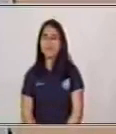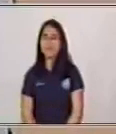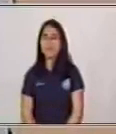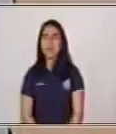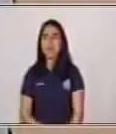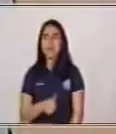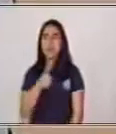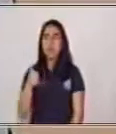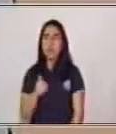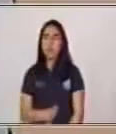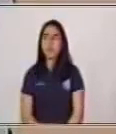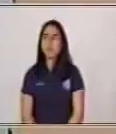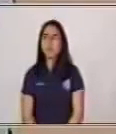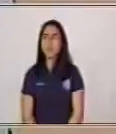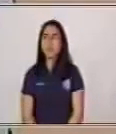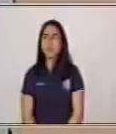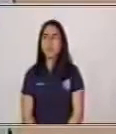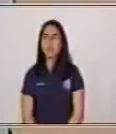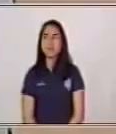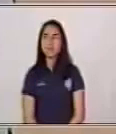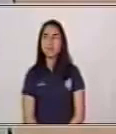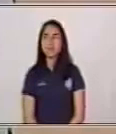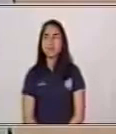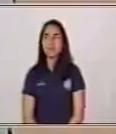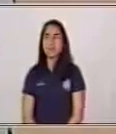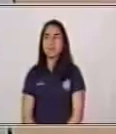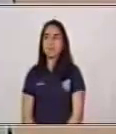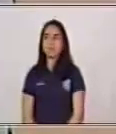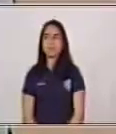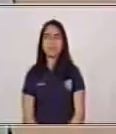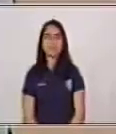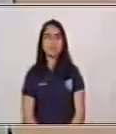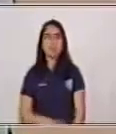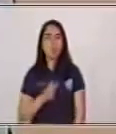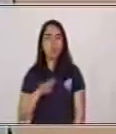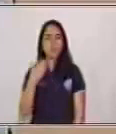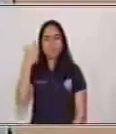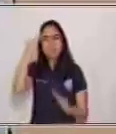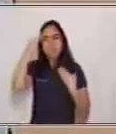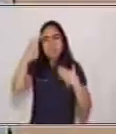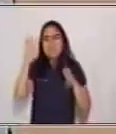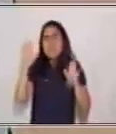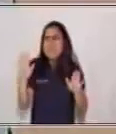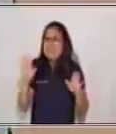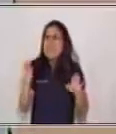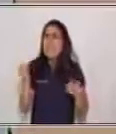Dos monosílabos van tildados en esta oración. ¿Cuáles crees tú que son?